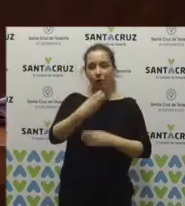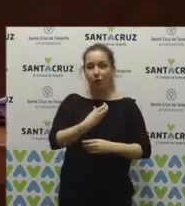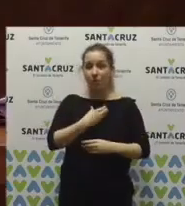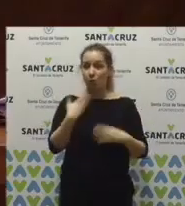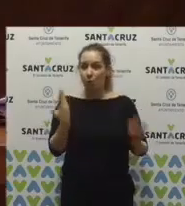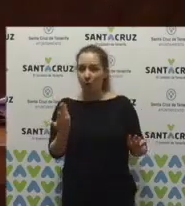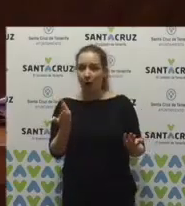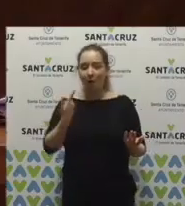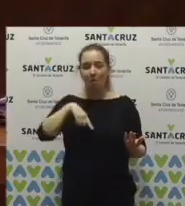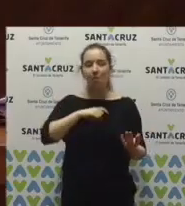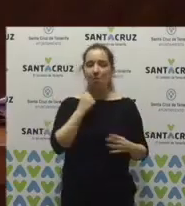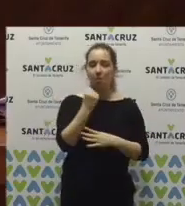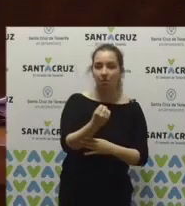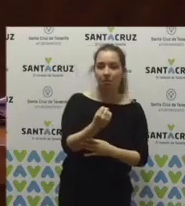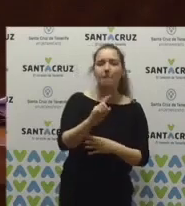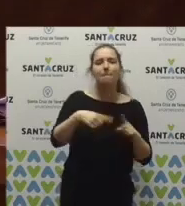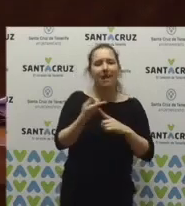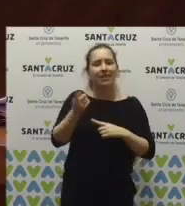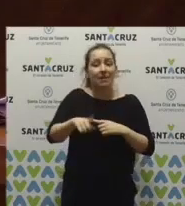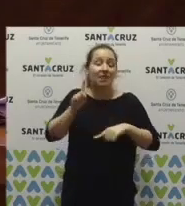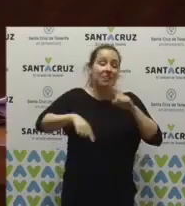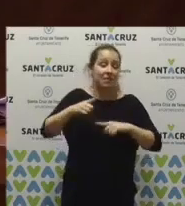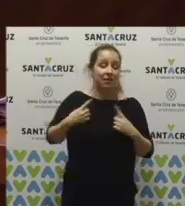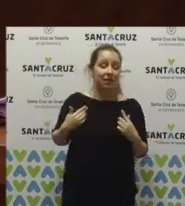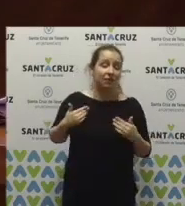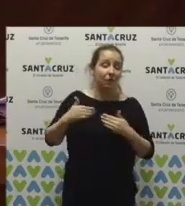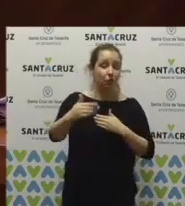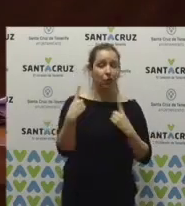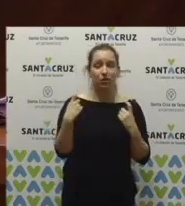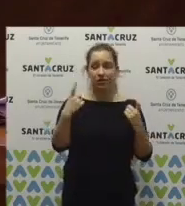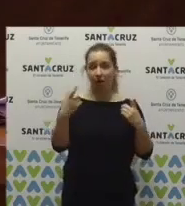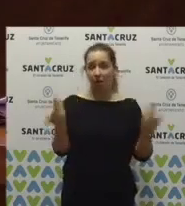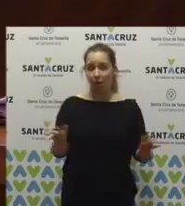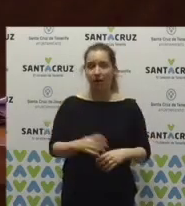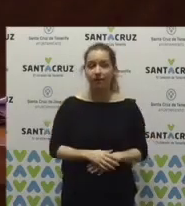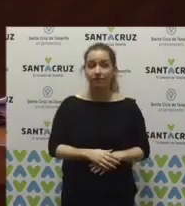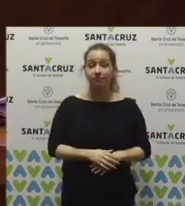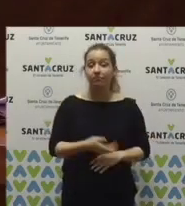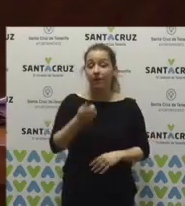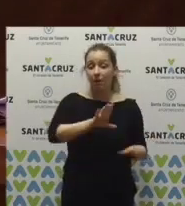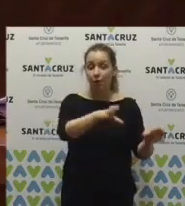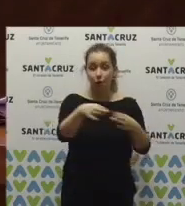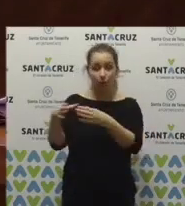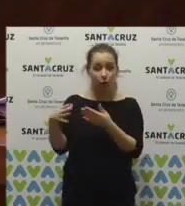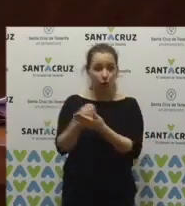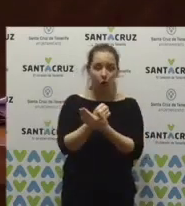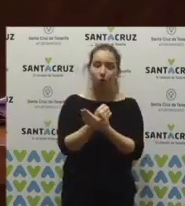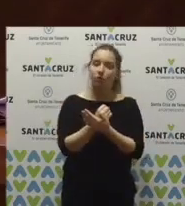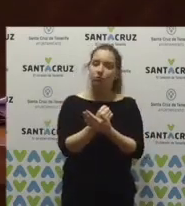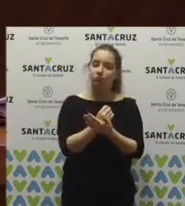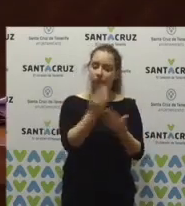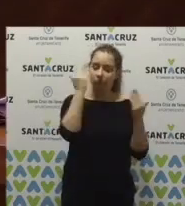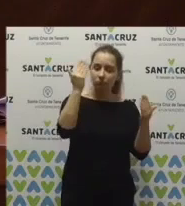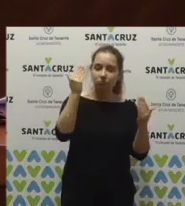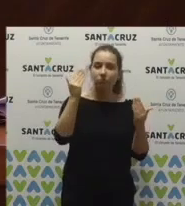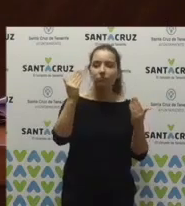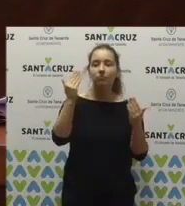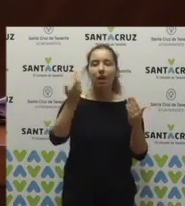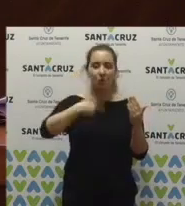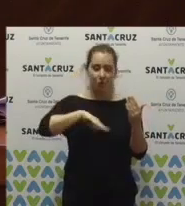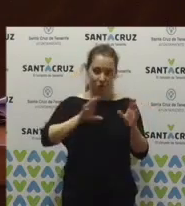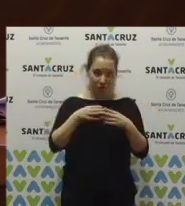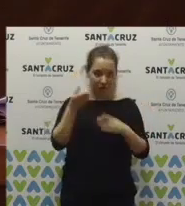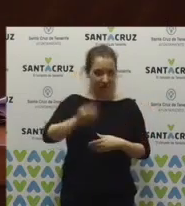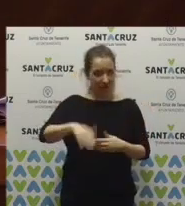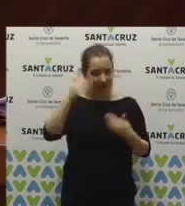qué necesidad de que se vayan manifestando así que en fin felicitar al resto de grupos felicitamos todos los grupos por haber dado esta muestra